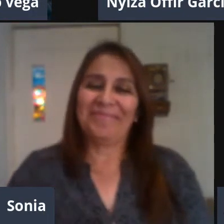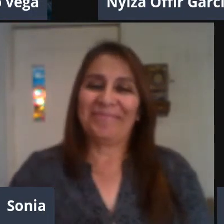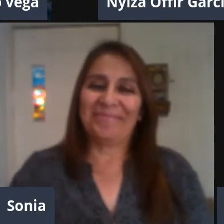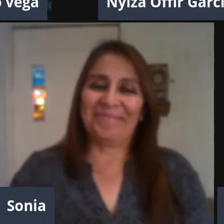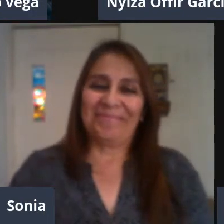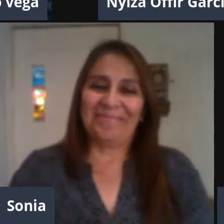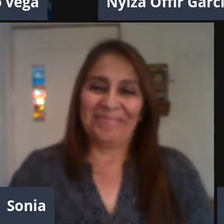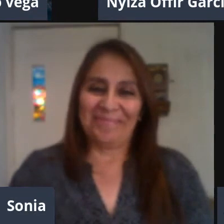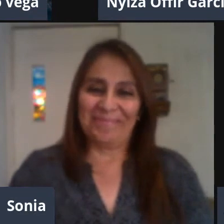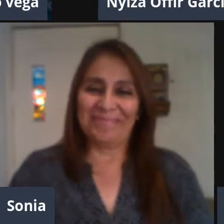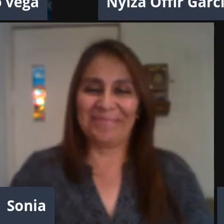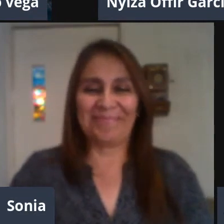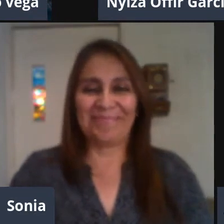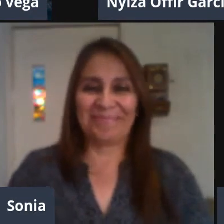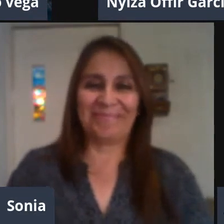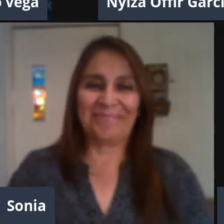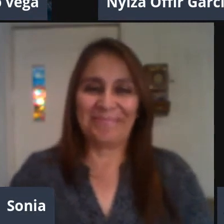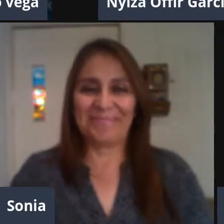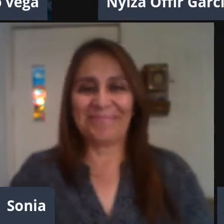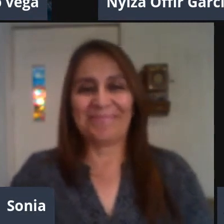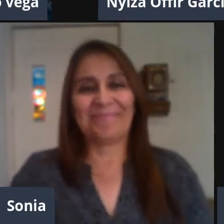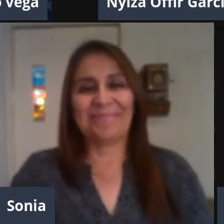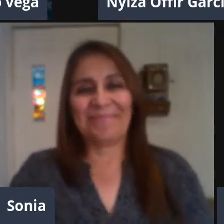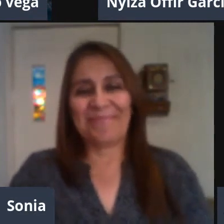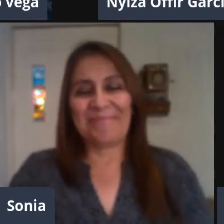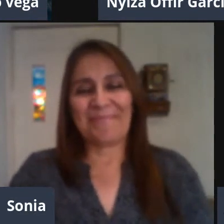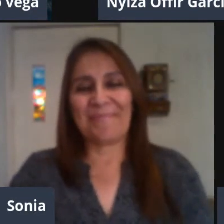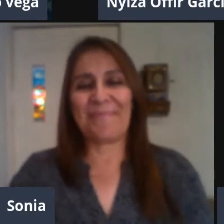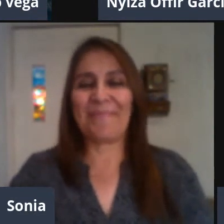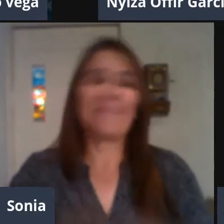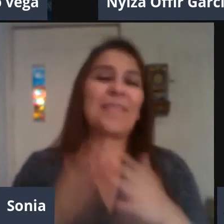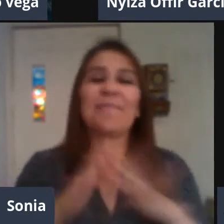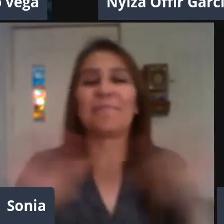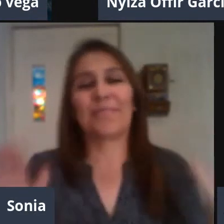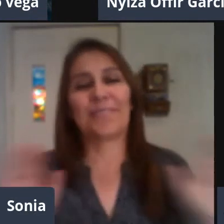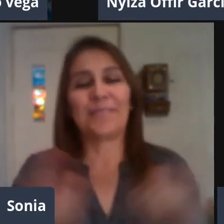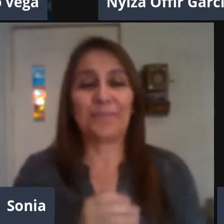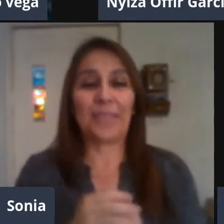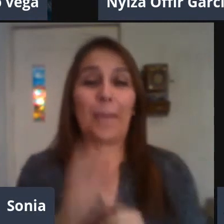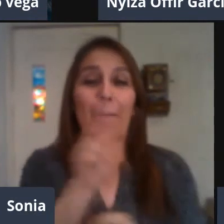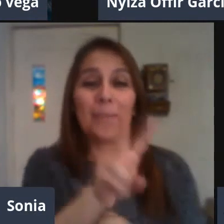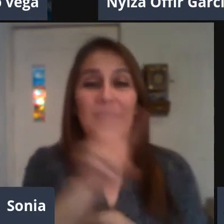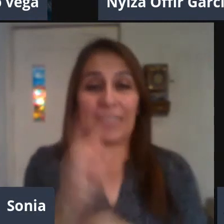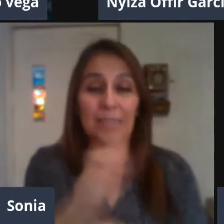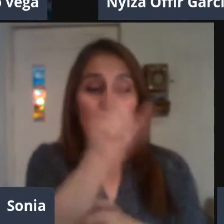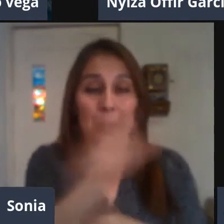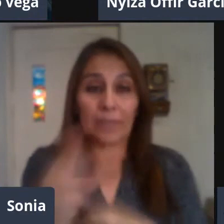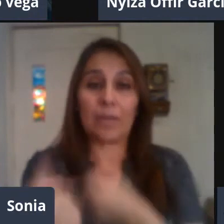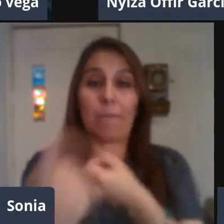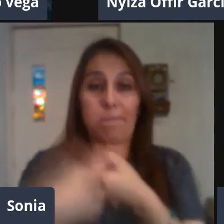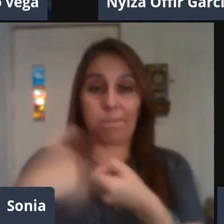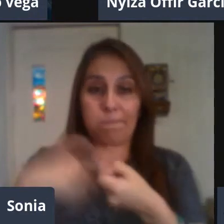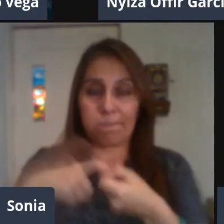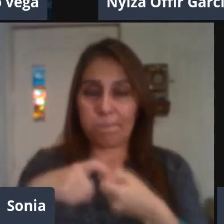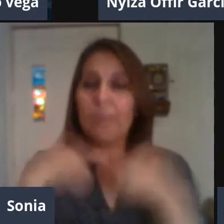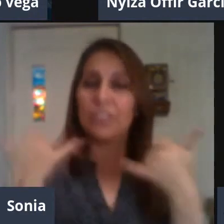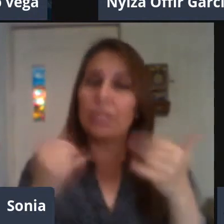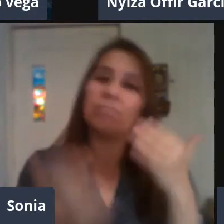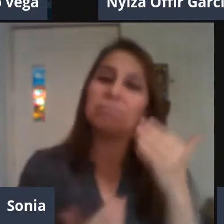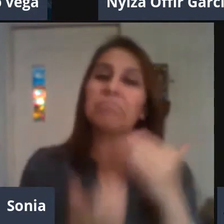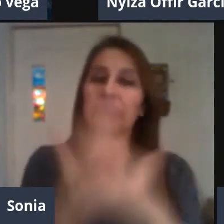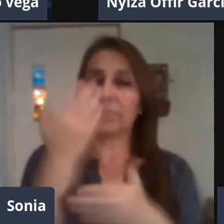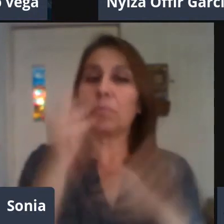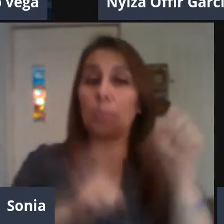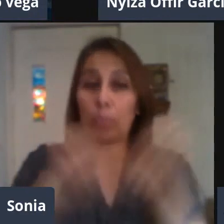esta bella bueno ya tenemos 27 espectadores yo creo que podemos ir iniciando les parece